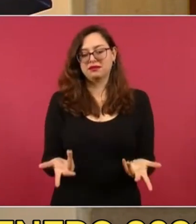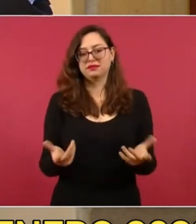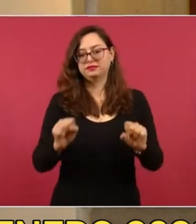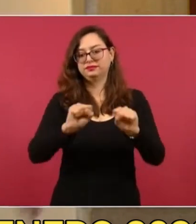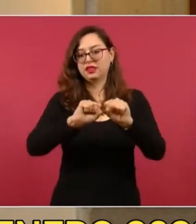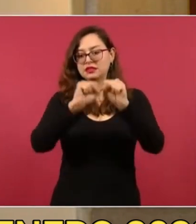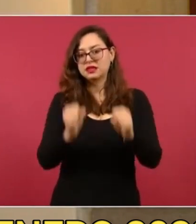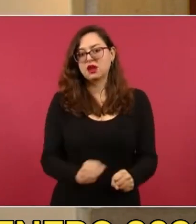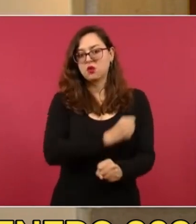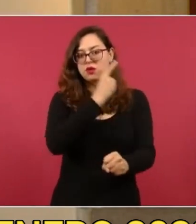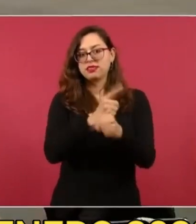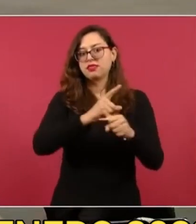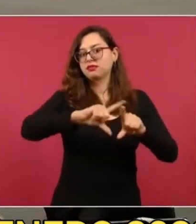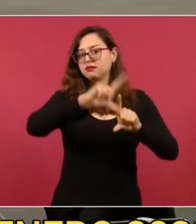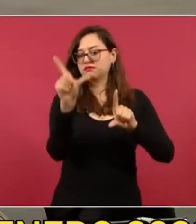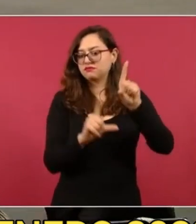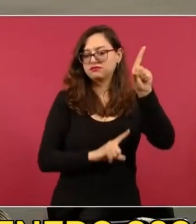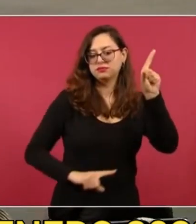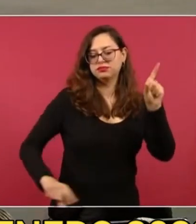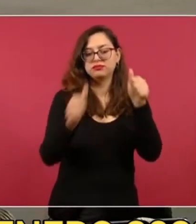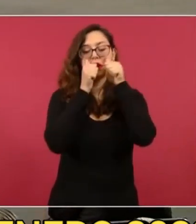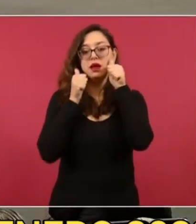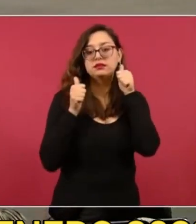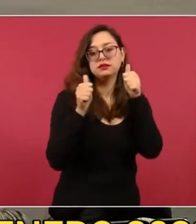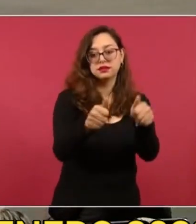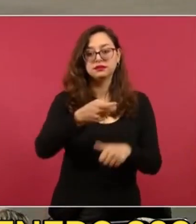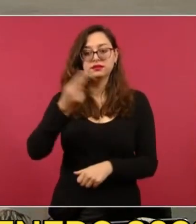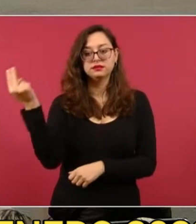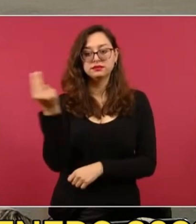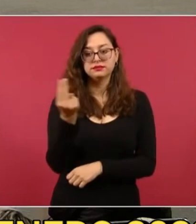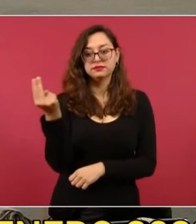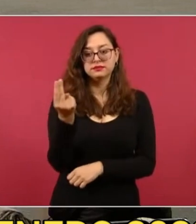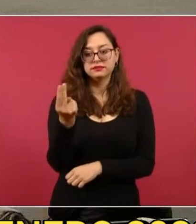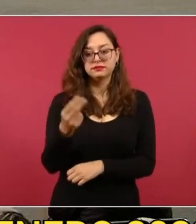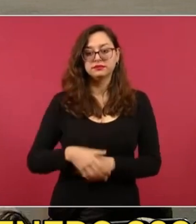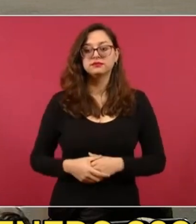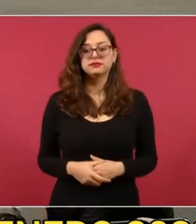a la seguridad de la gente.